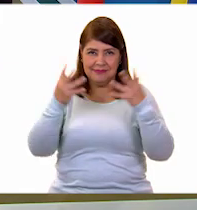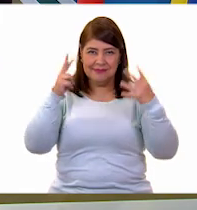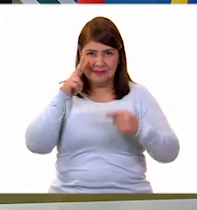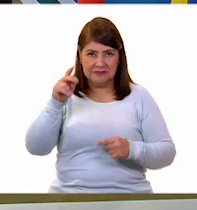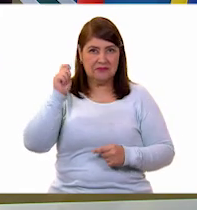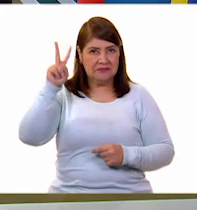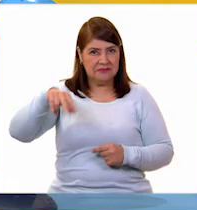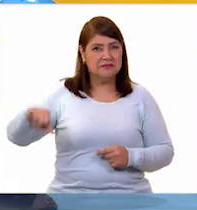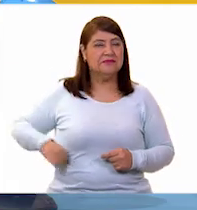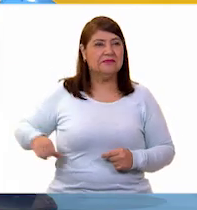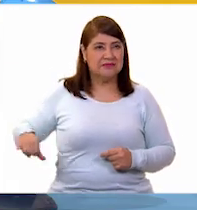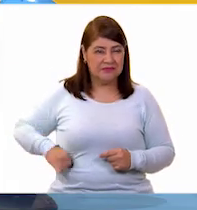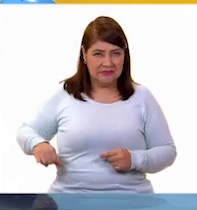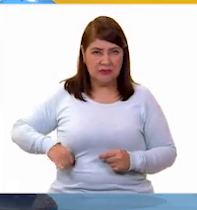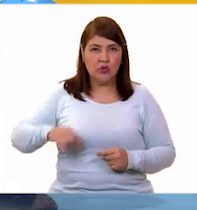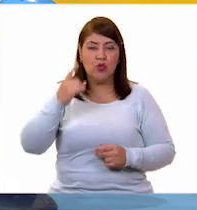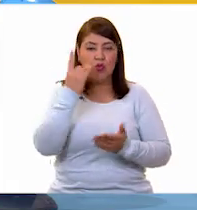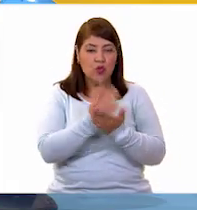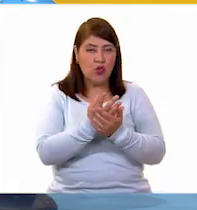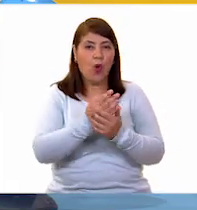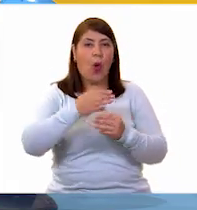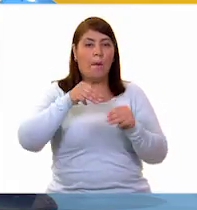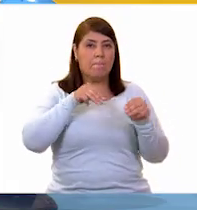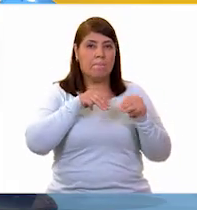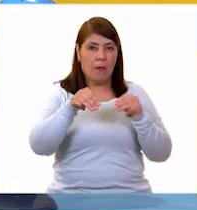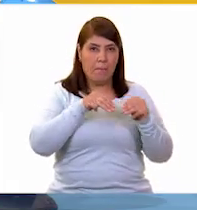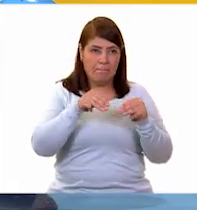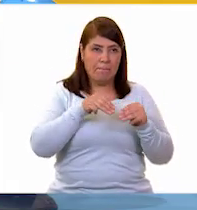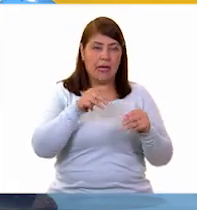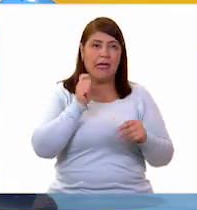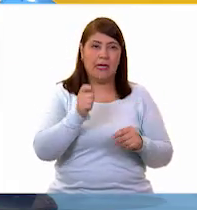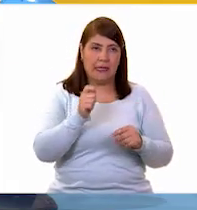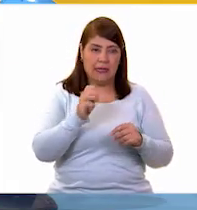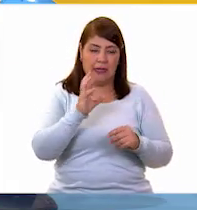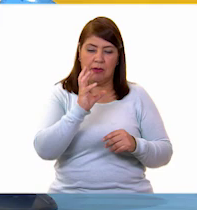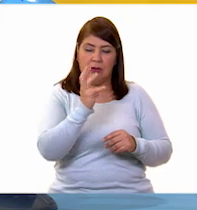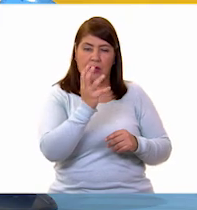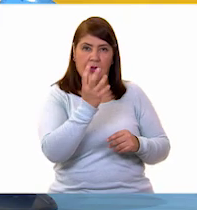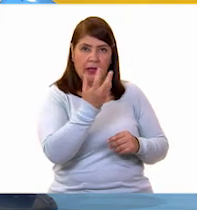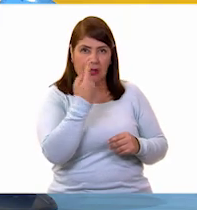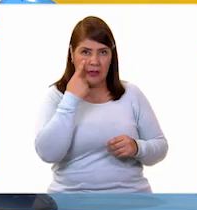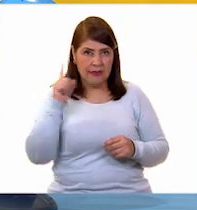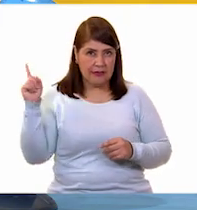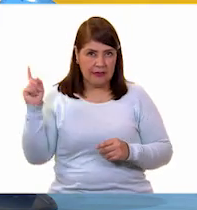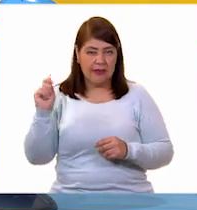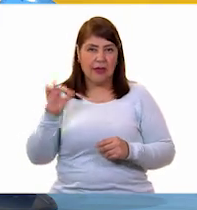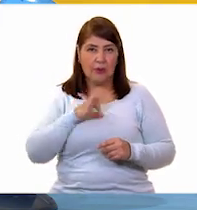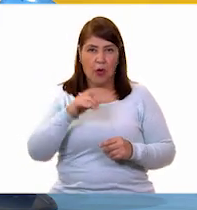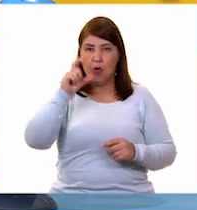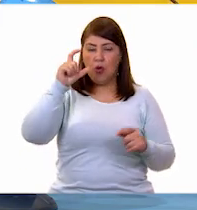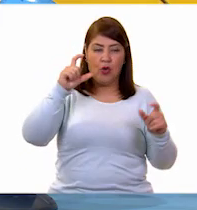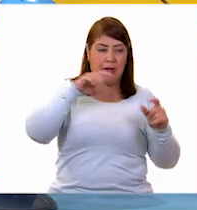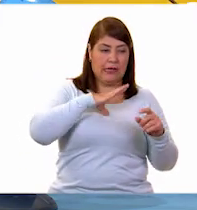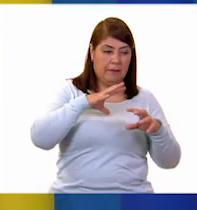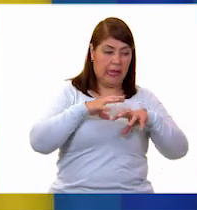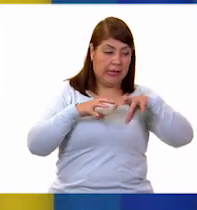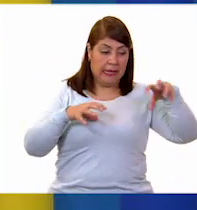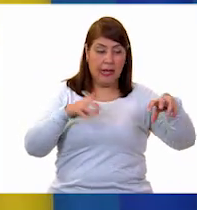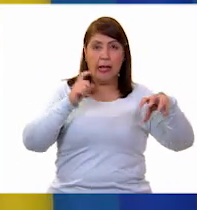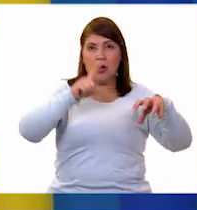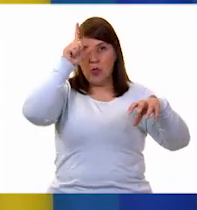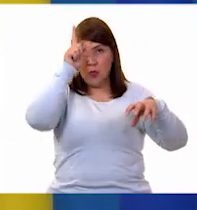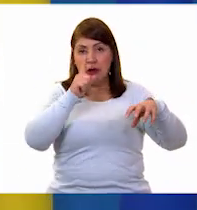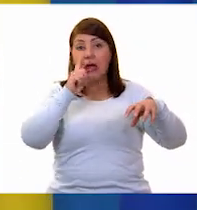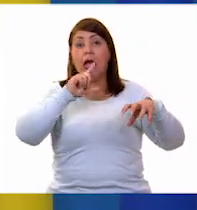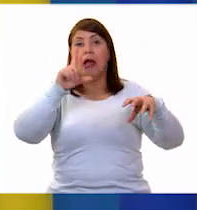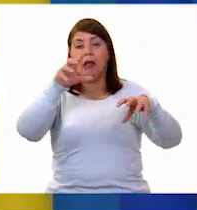así qué interesante, es. Profesor. Con el puro movimiento de este lado es el de el eclipse lunar y de este lado el solar.